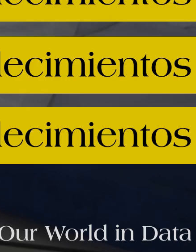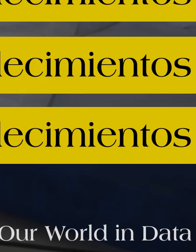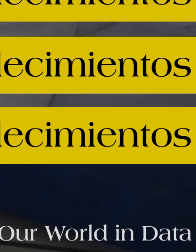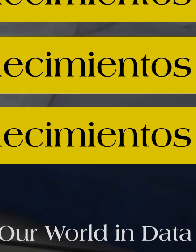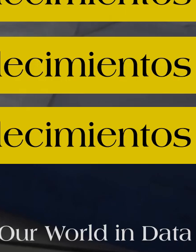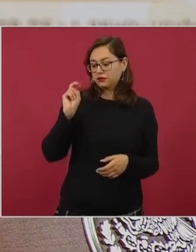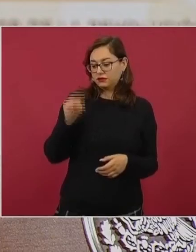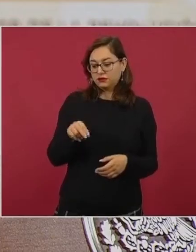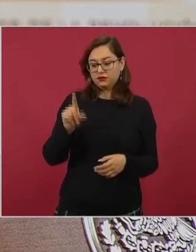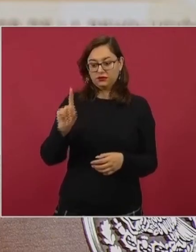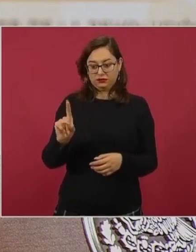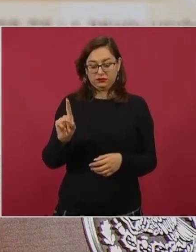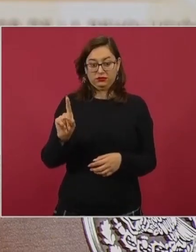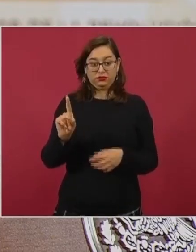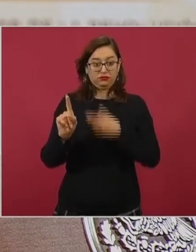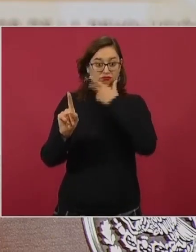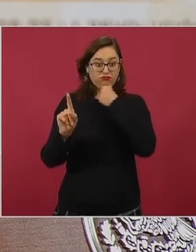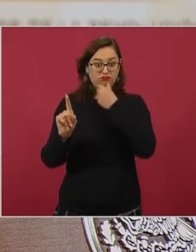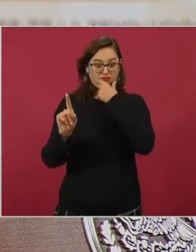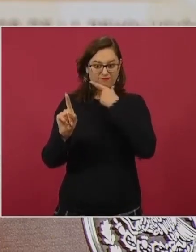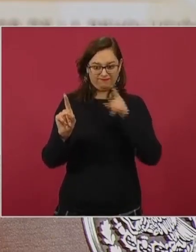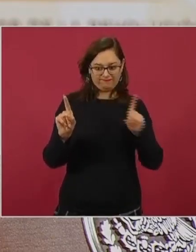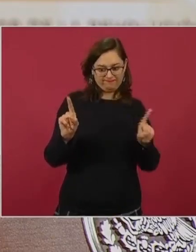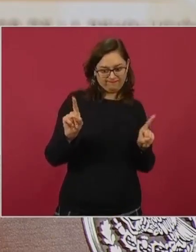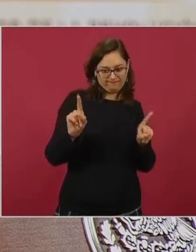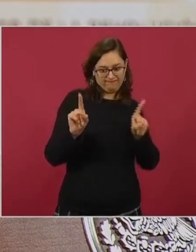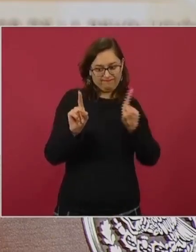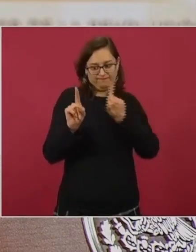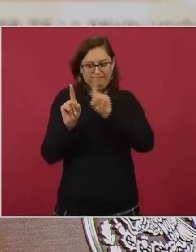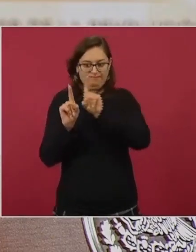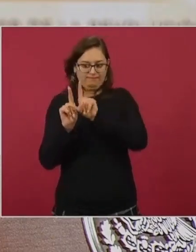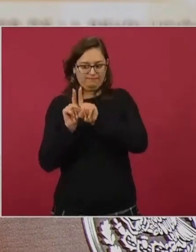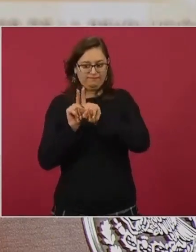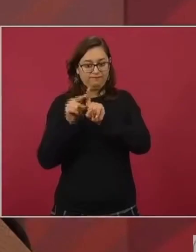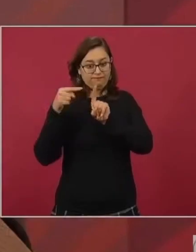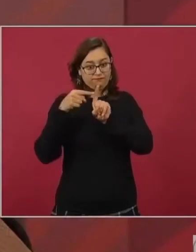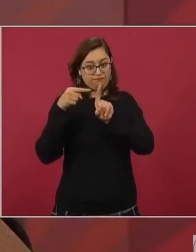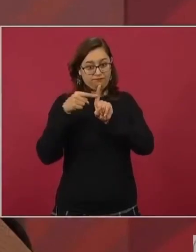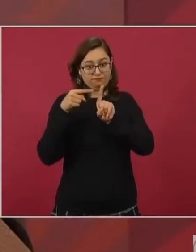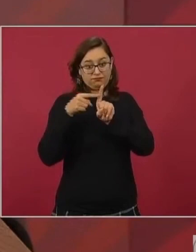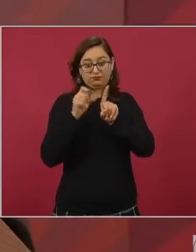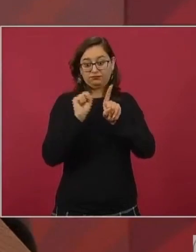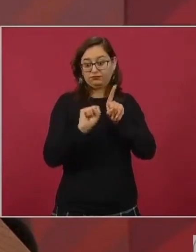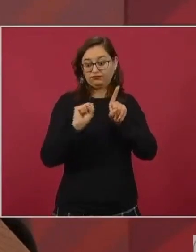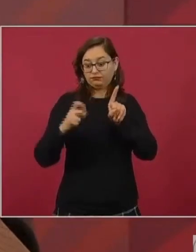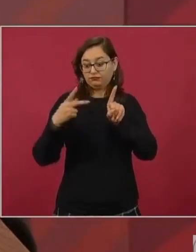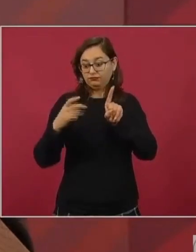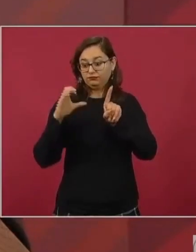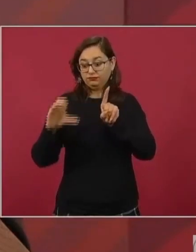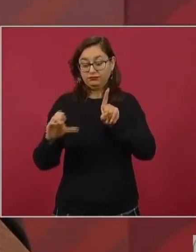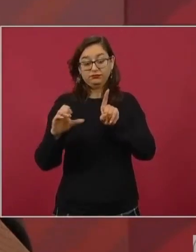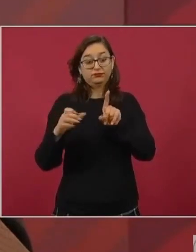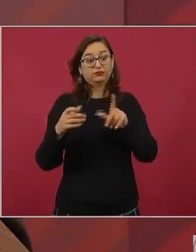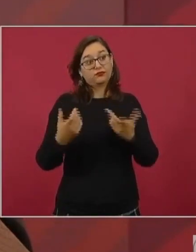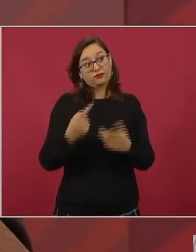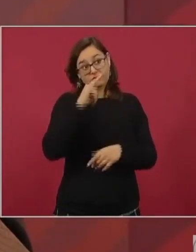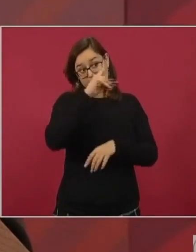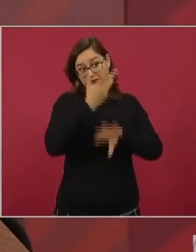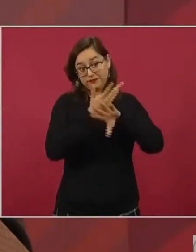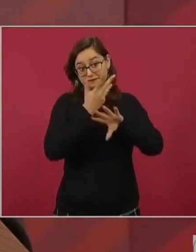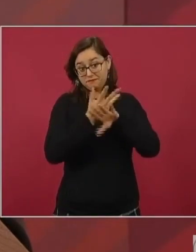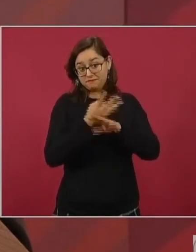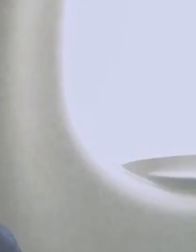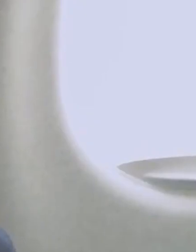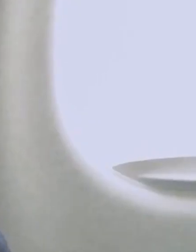304.284. Ante esto, el presidente Andrés Manuel López Obrador mencionó que si bien habrá que ser cautelosos ante la nueva ola de contagios, no se debe caer en